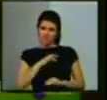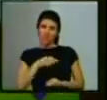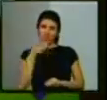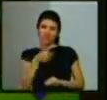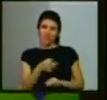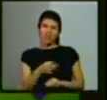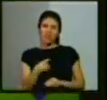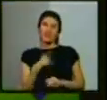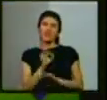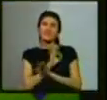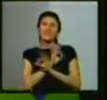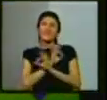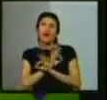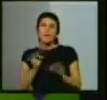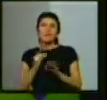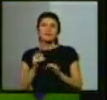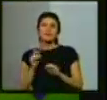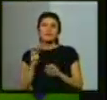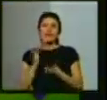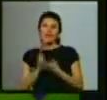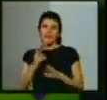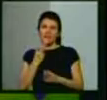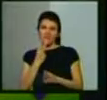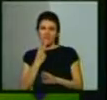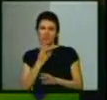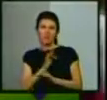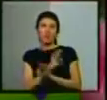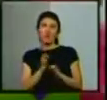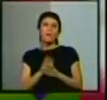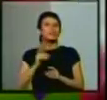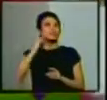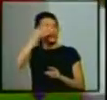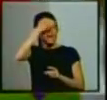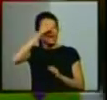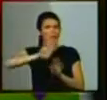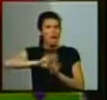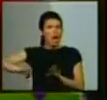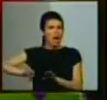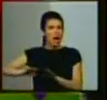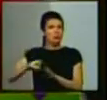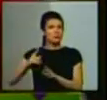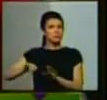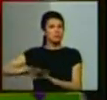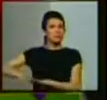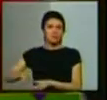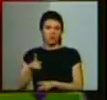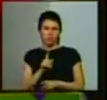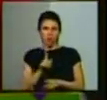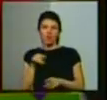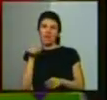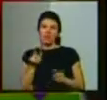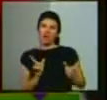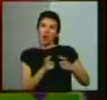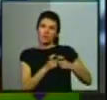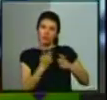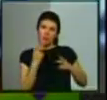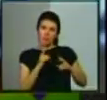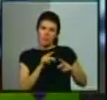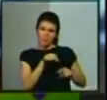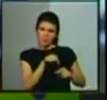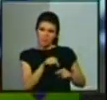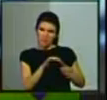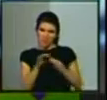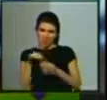más vivirlo, nunca más negarlo. Y ese fue el sentido profundo de estas comisiones. Y la fuerza de